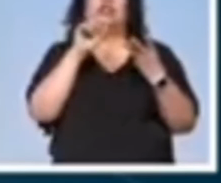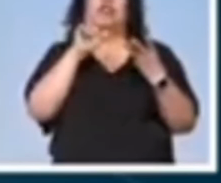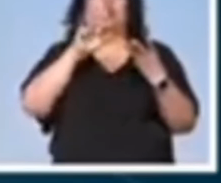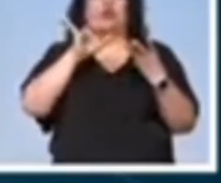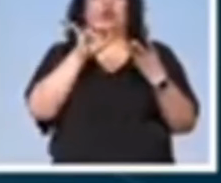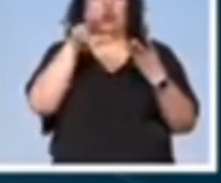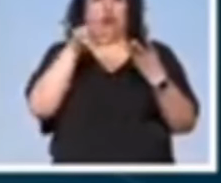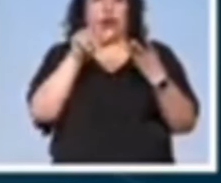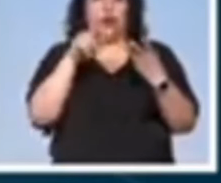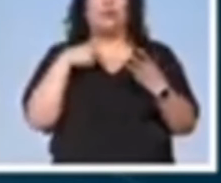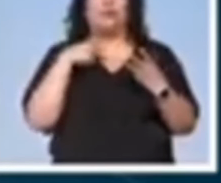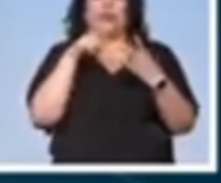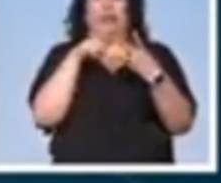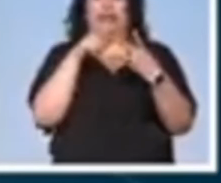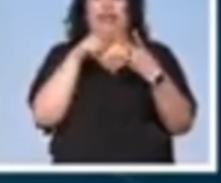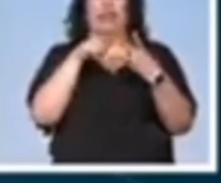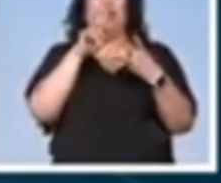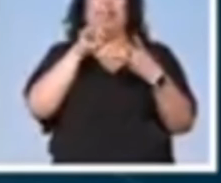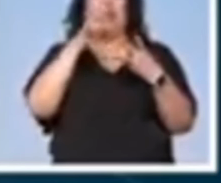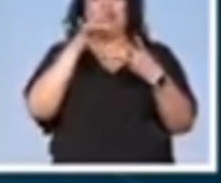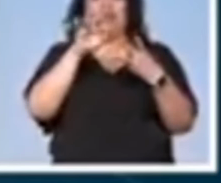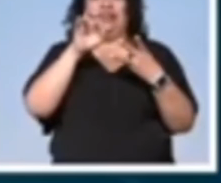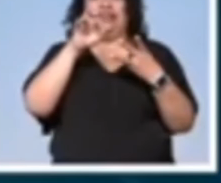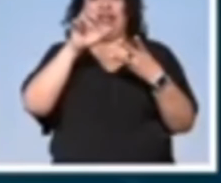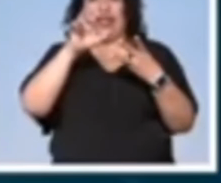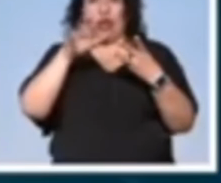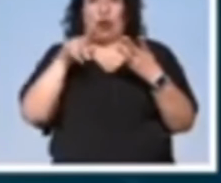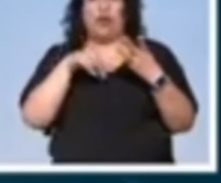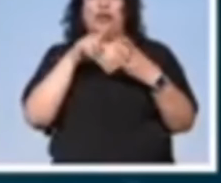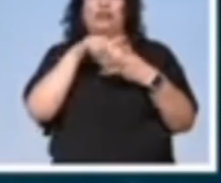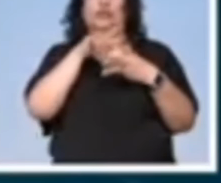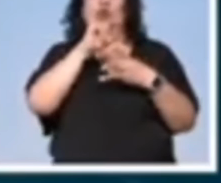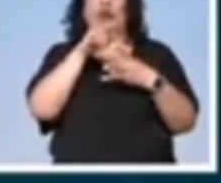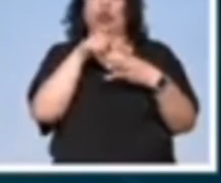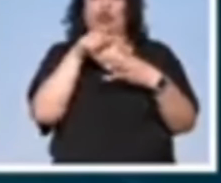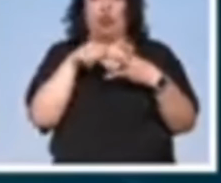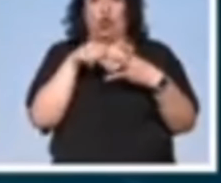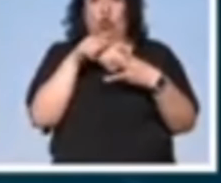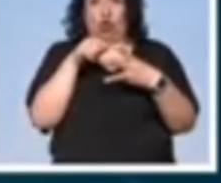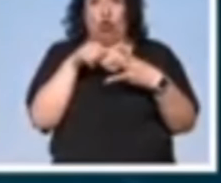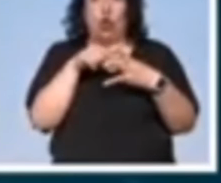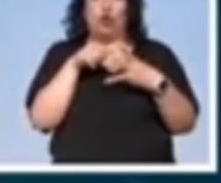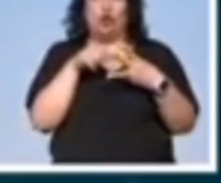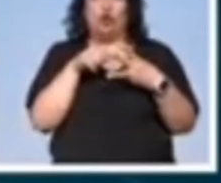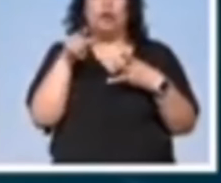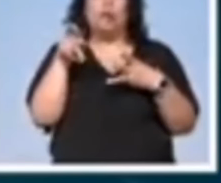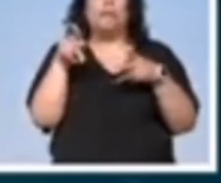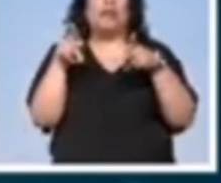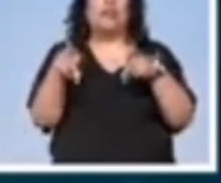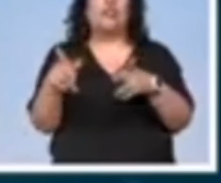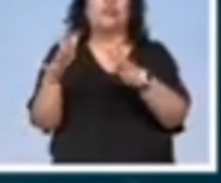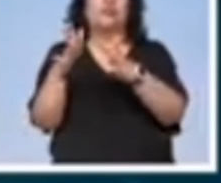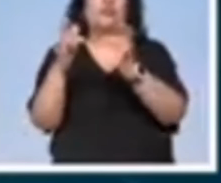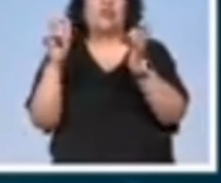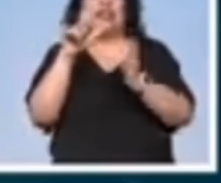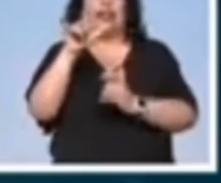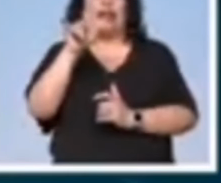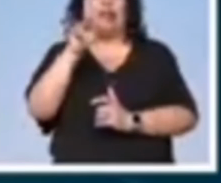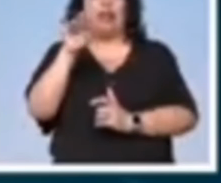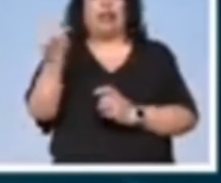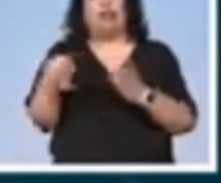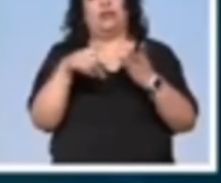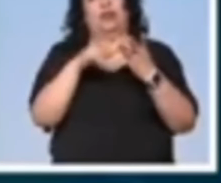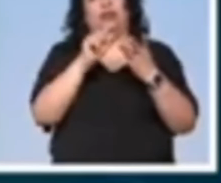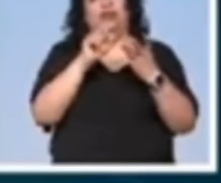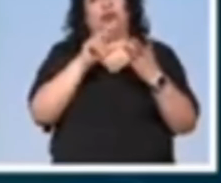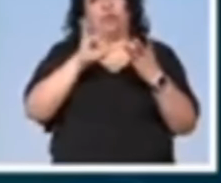Juana. Jesús Reyes Heroles y Juana Mateos, los dos están en el Panteón Francés de la Piedad. Y Sor Juana,